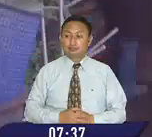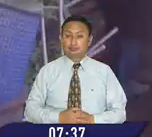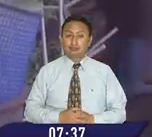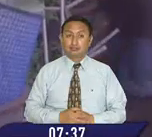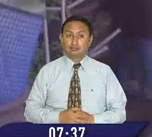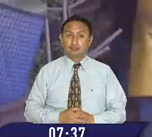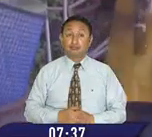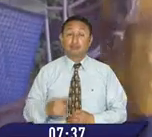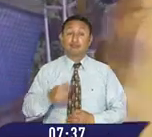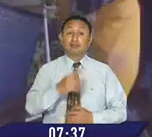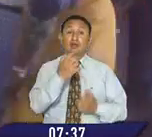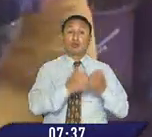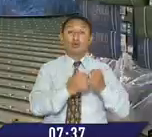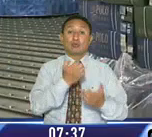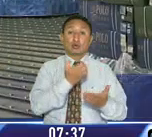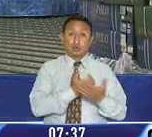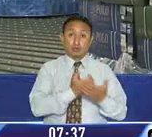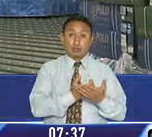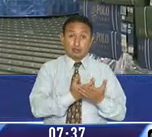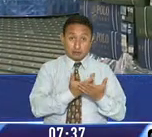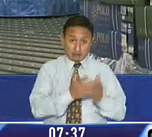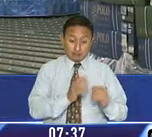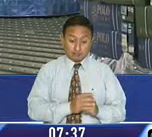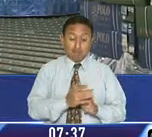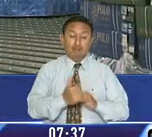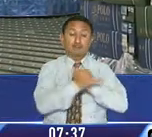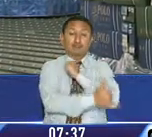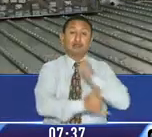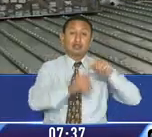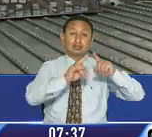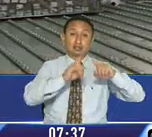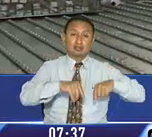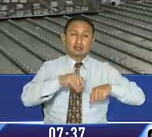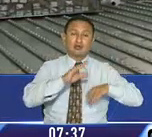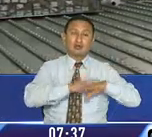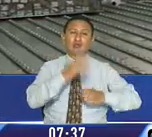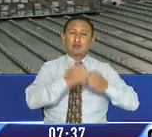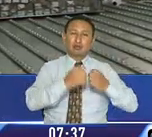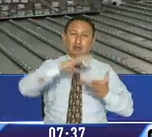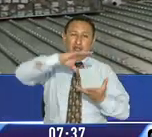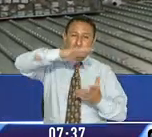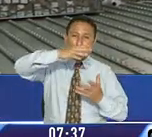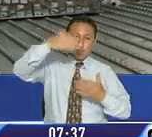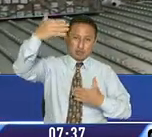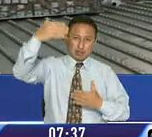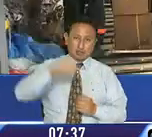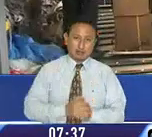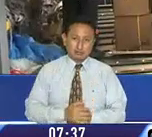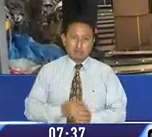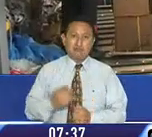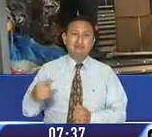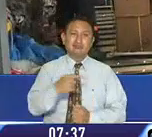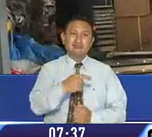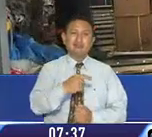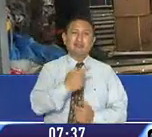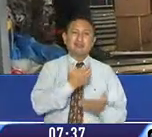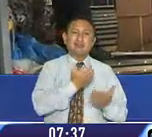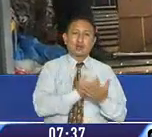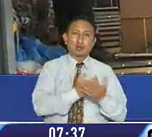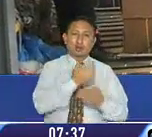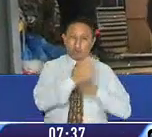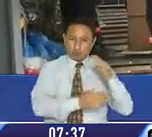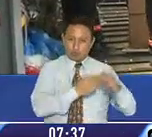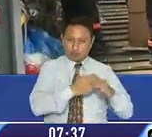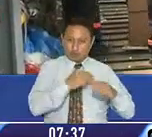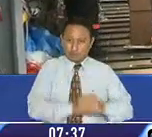recesión económica post-pandemia en varios países, a conflictos geopolíticos y más factores que han incidido en contra de las economías del mundo,